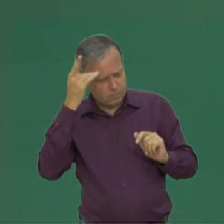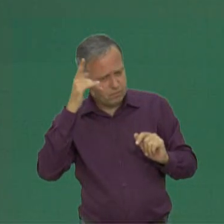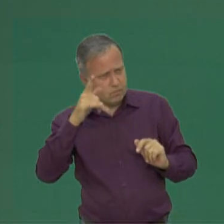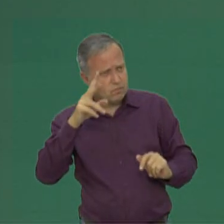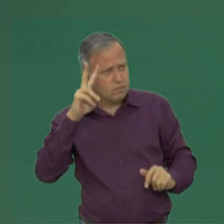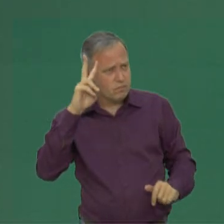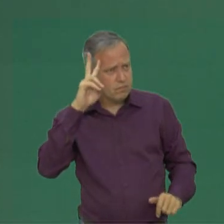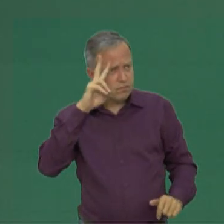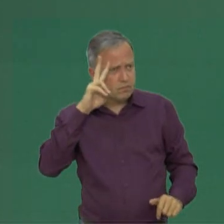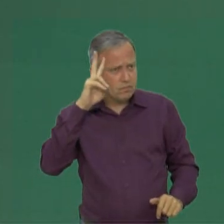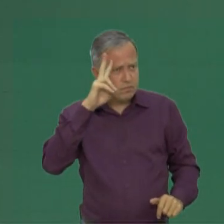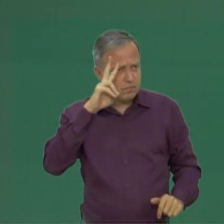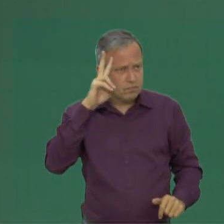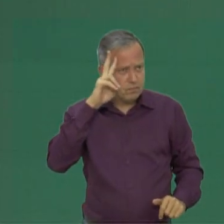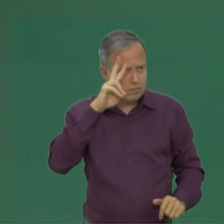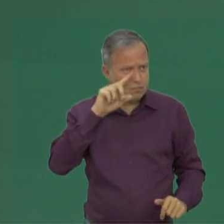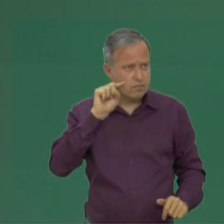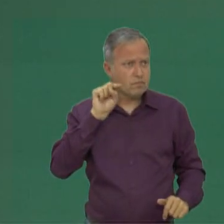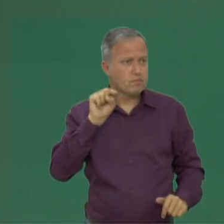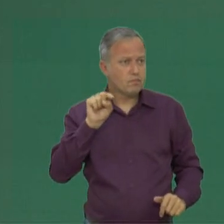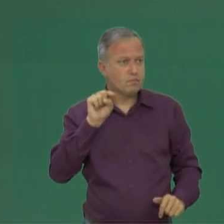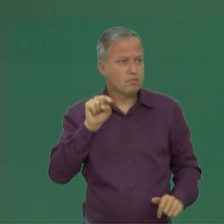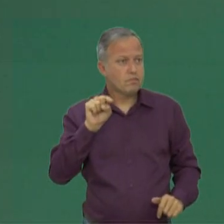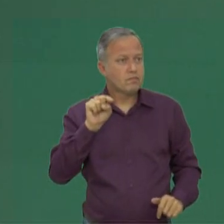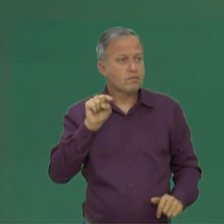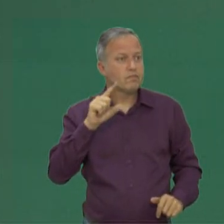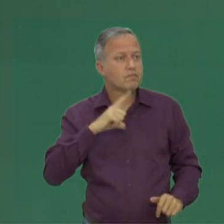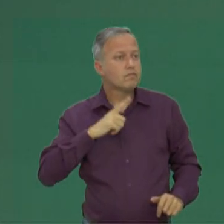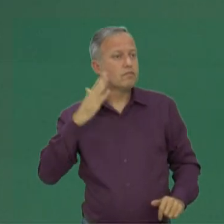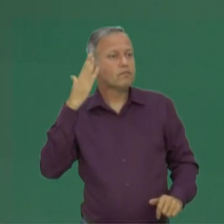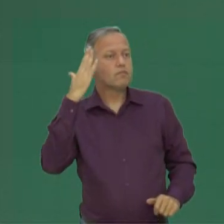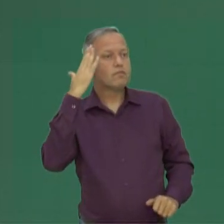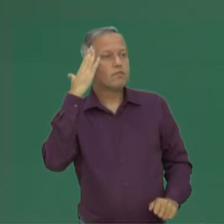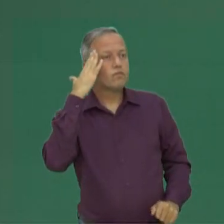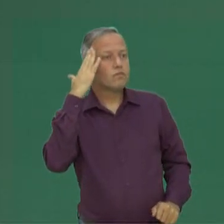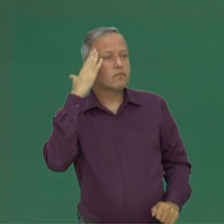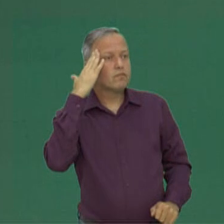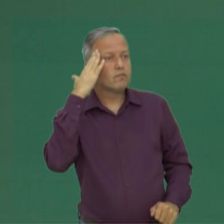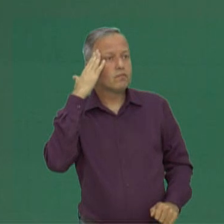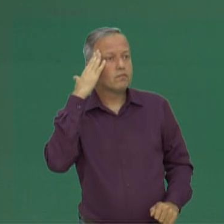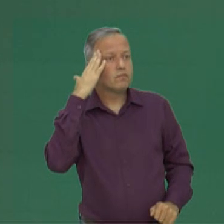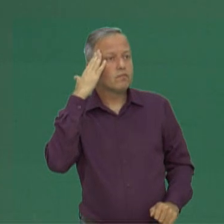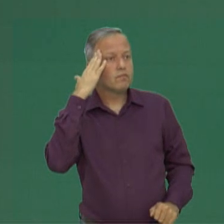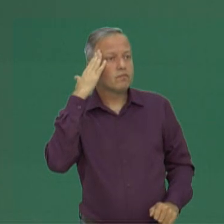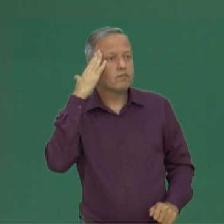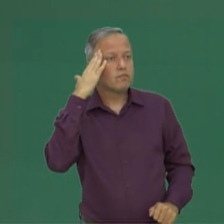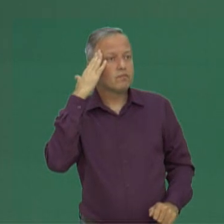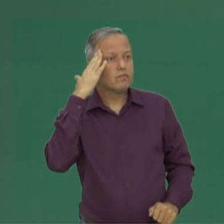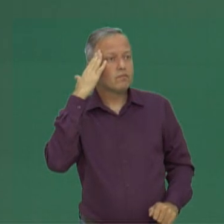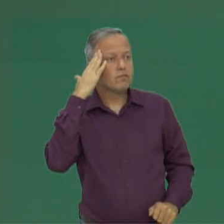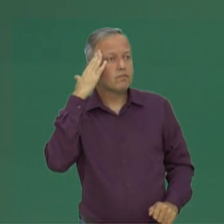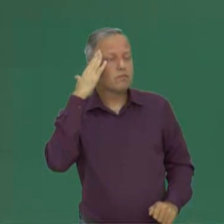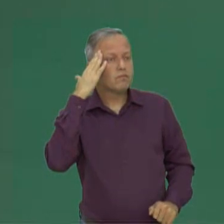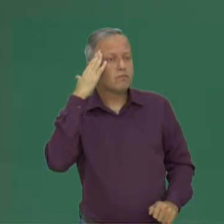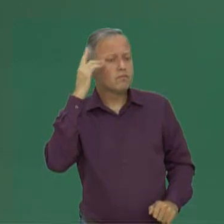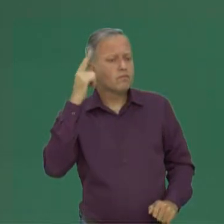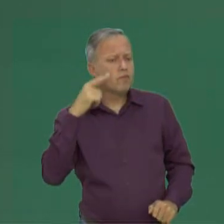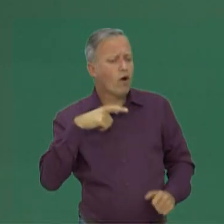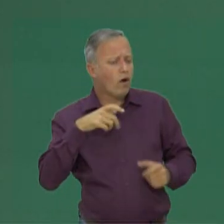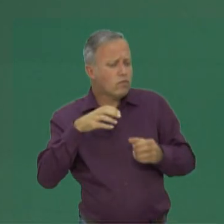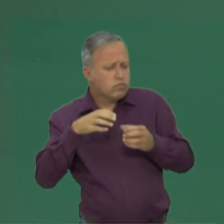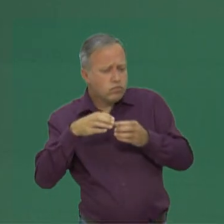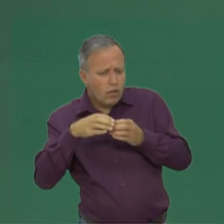nós podemos nos retratar aqui, pensar quem seria, né? Esse ninho desnudo,